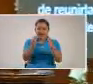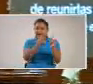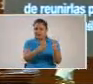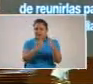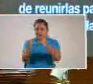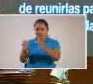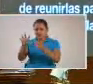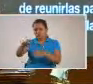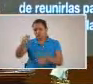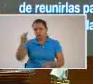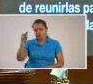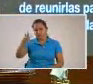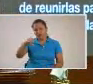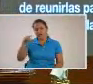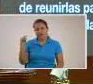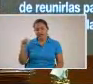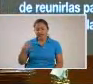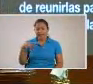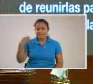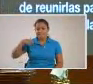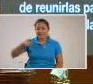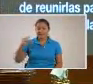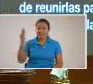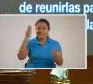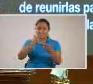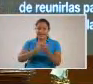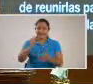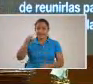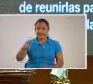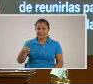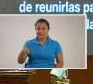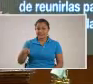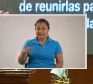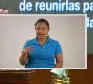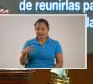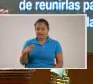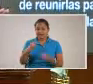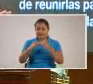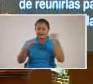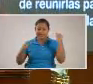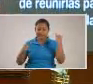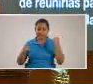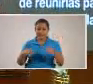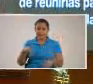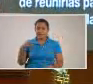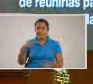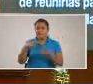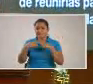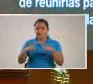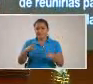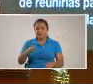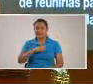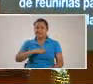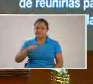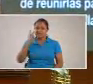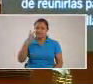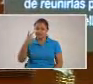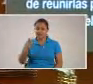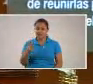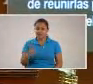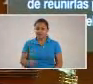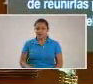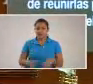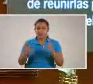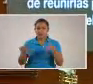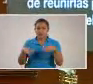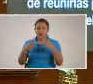de Gog y Magog para que lleguen a este evento final. Pero de que lo estamos viendo, hermano, usted se va a dar cuenta, o por lo menos la forma